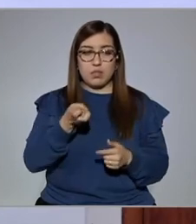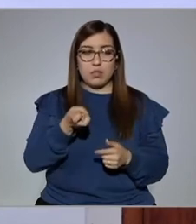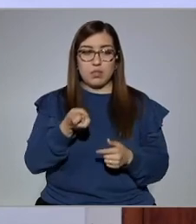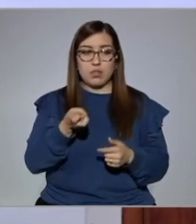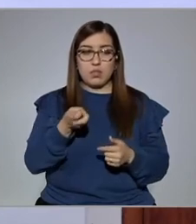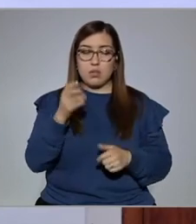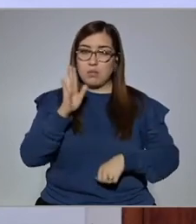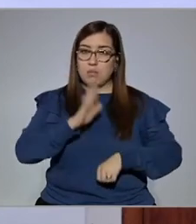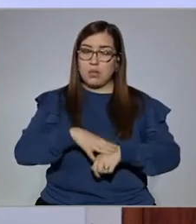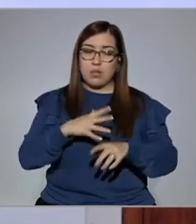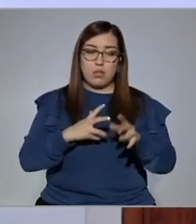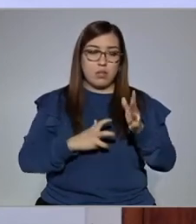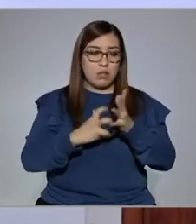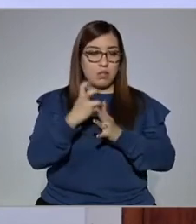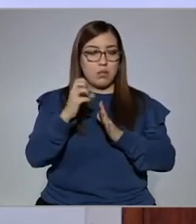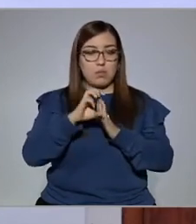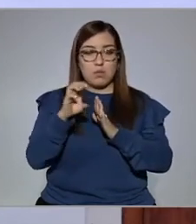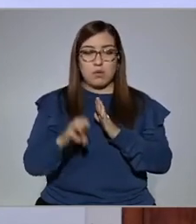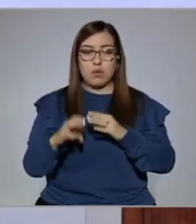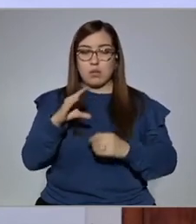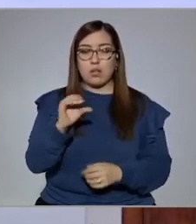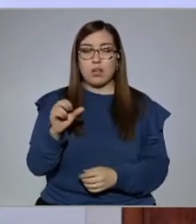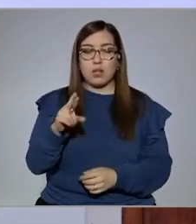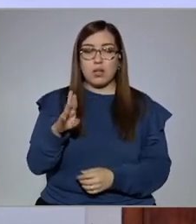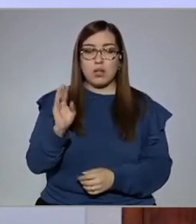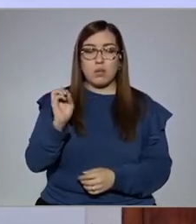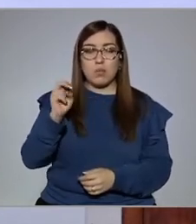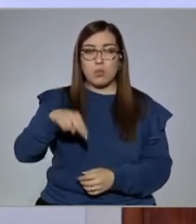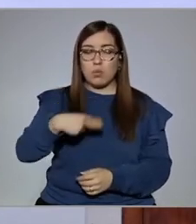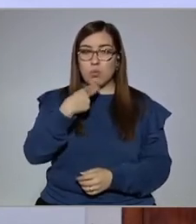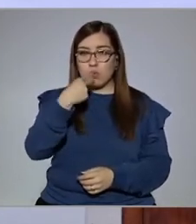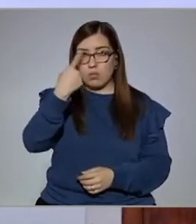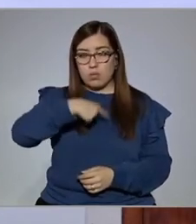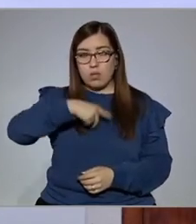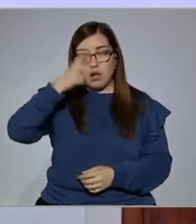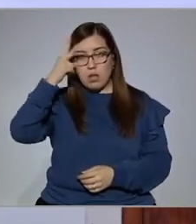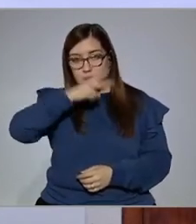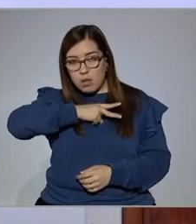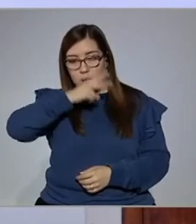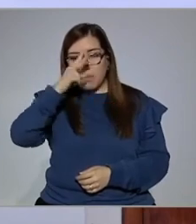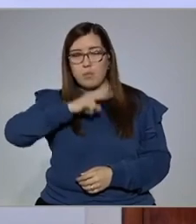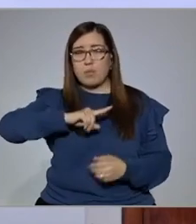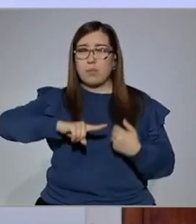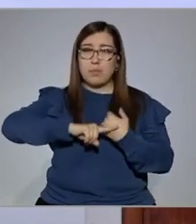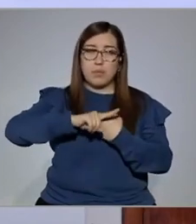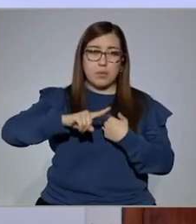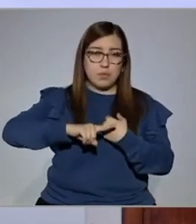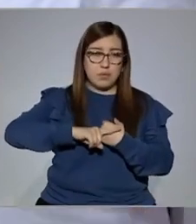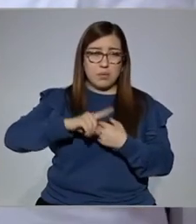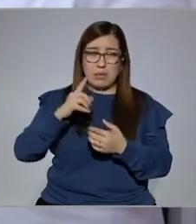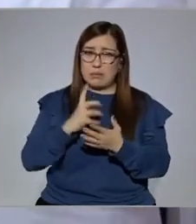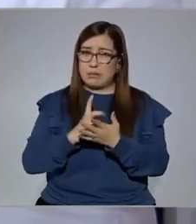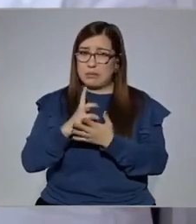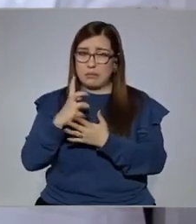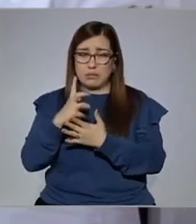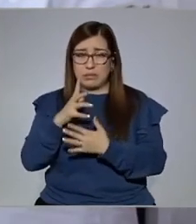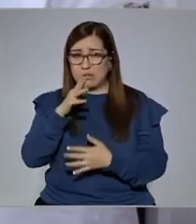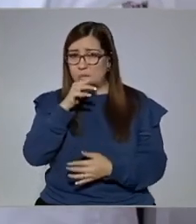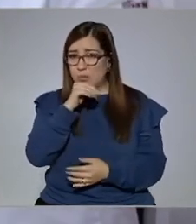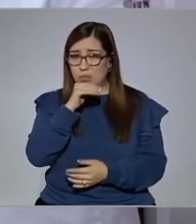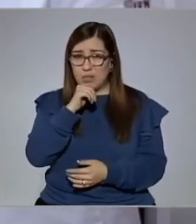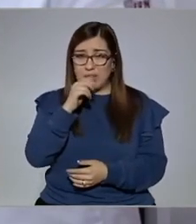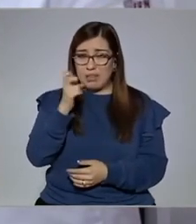impresionantes. Por ejemplo, el carbón vegetal se ha utilizado en neumonías avanzadas que no responden a otros medicamentos.